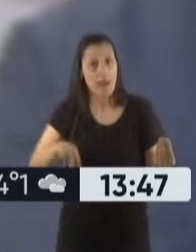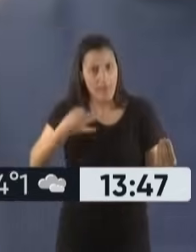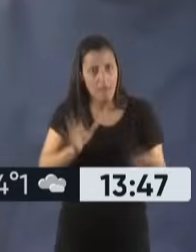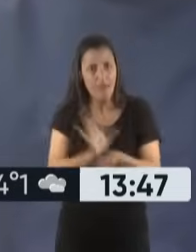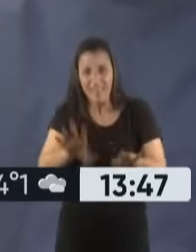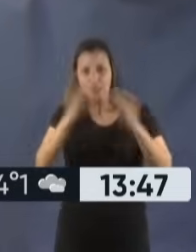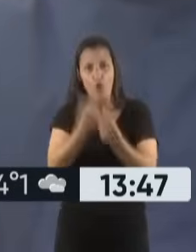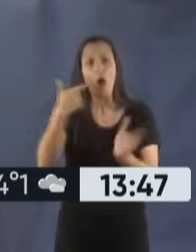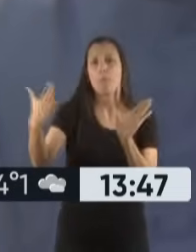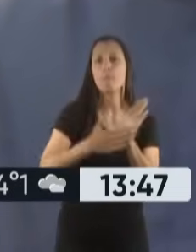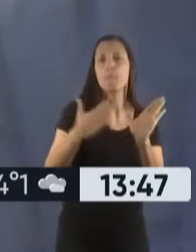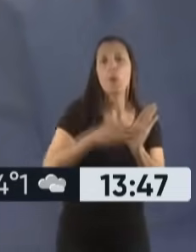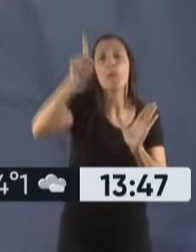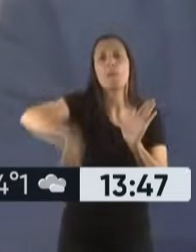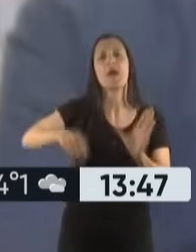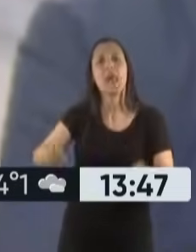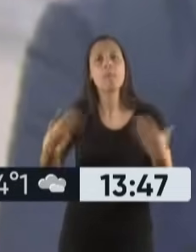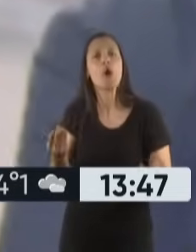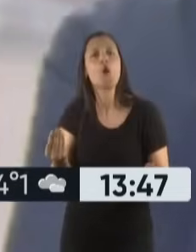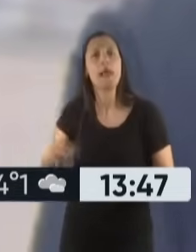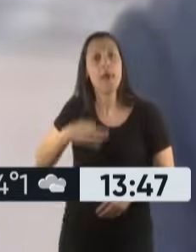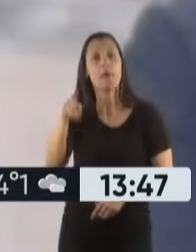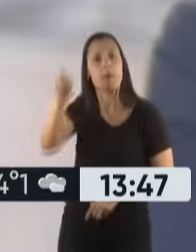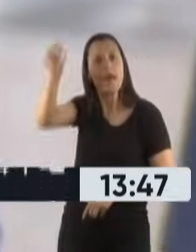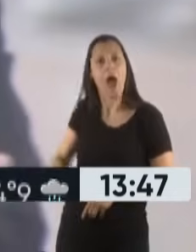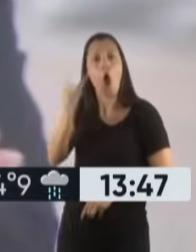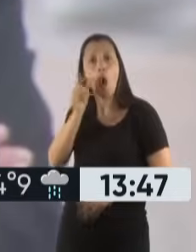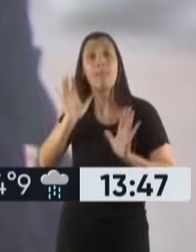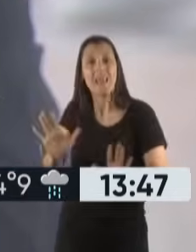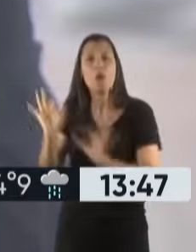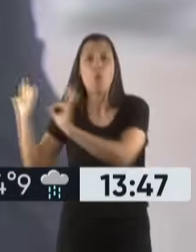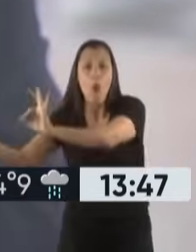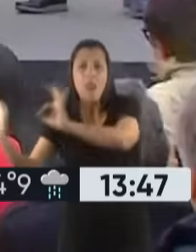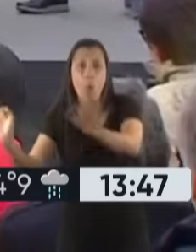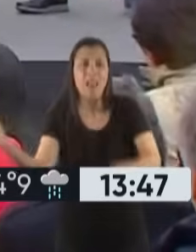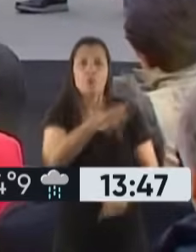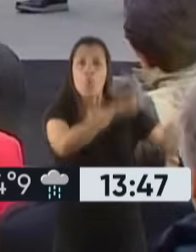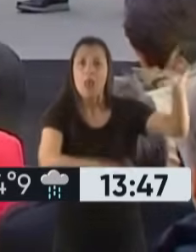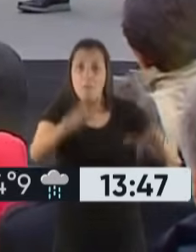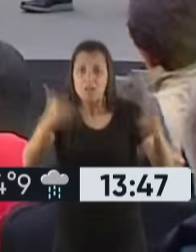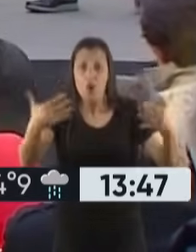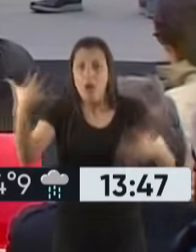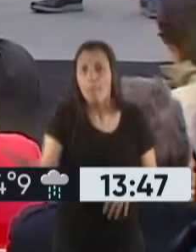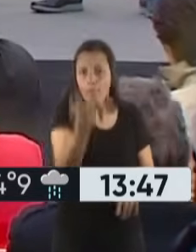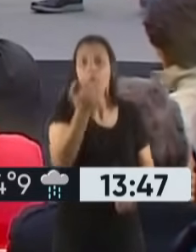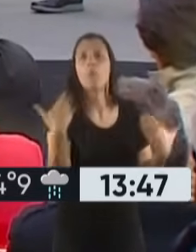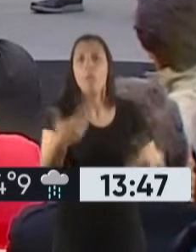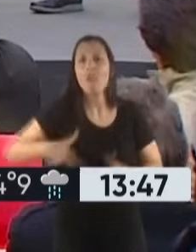Son mejores condiciones de vida para ese señor. Y así para cada vecino que tiene esa posibilidad.